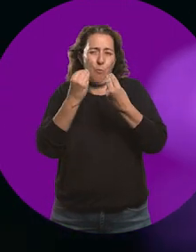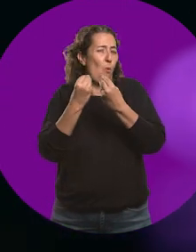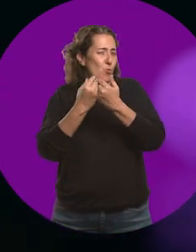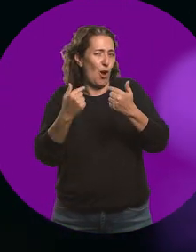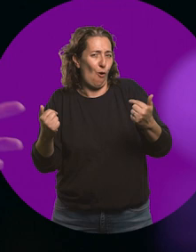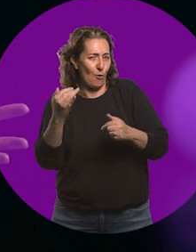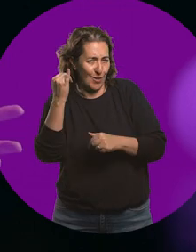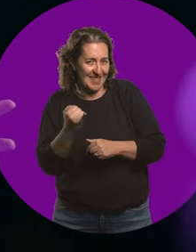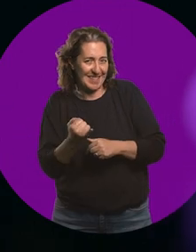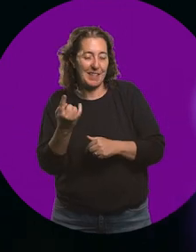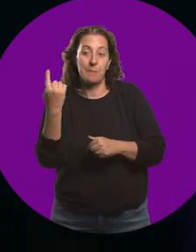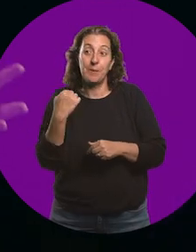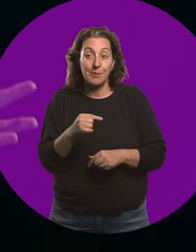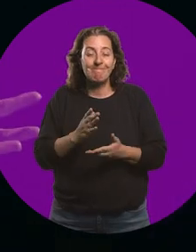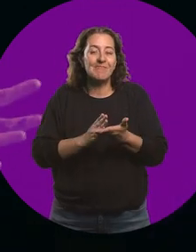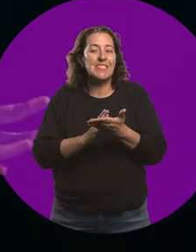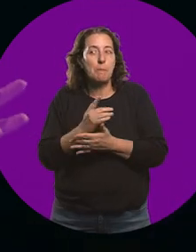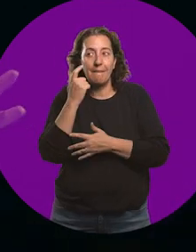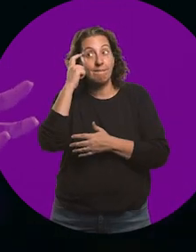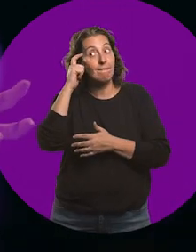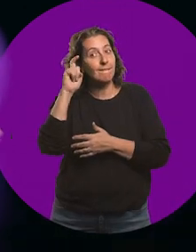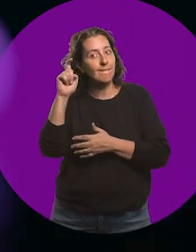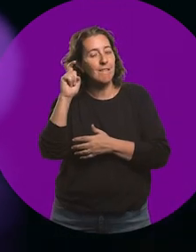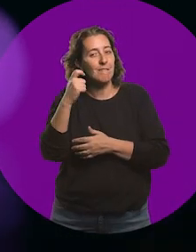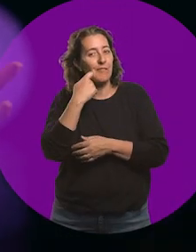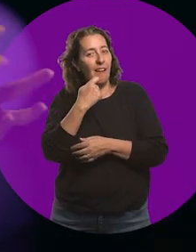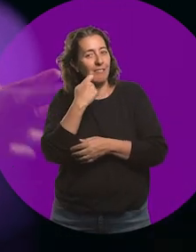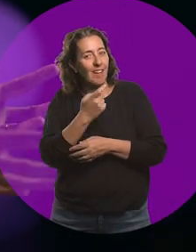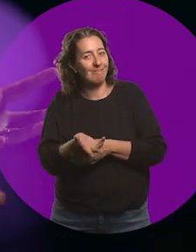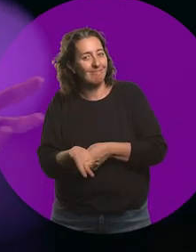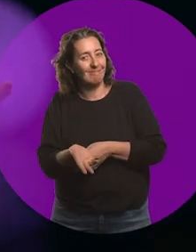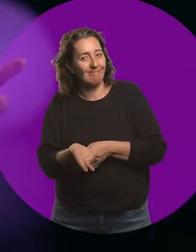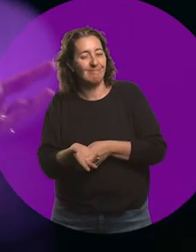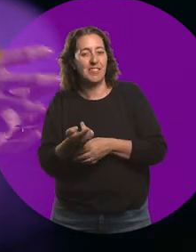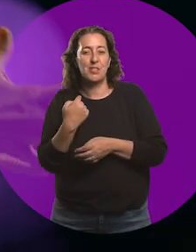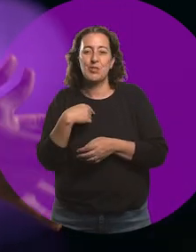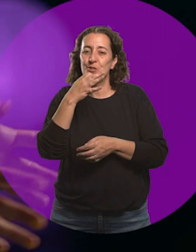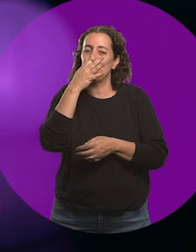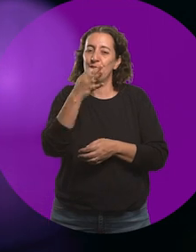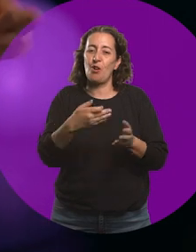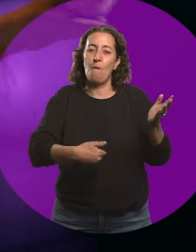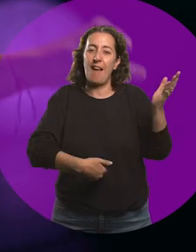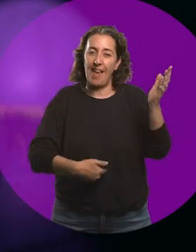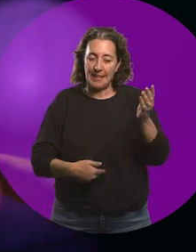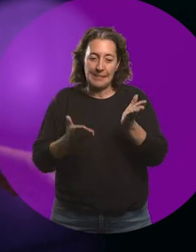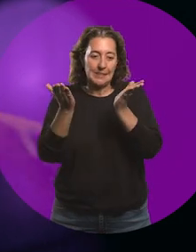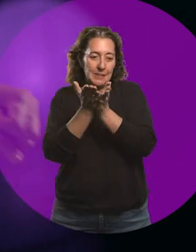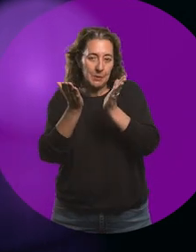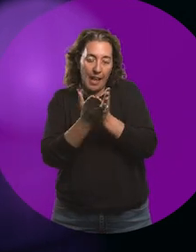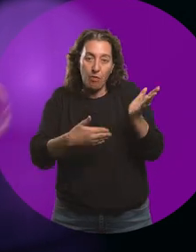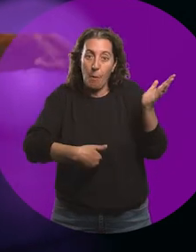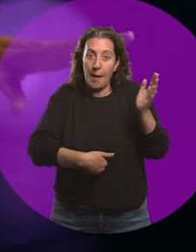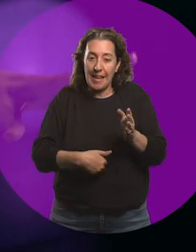siempre ha sido un debe. Yo hasta ahora le digo a todos los bailarines que conozco que están estudiando ballet, que están en pequeñas